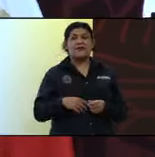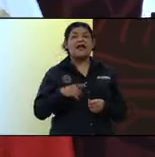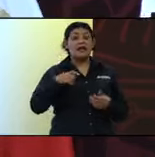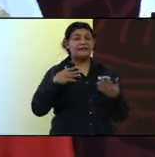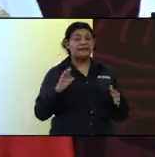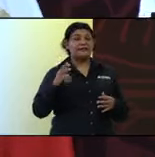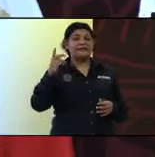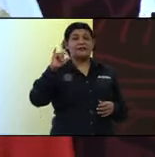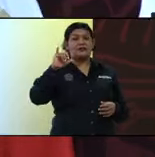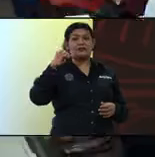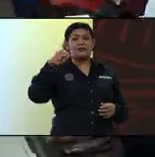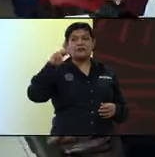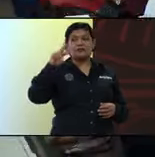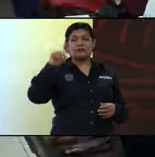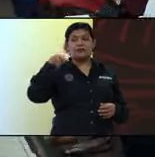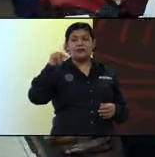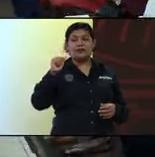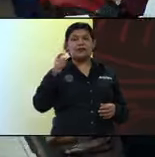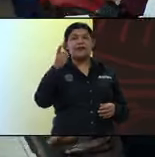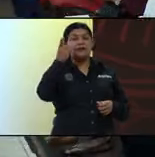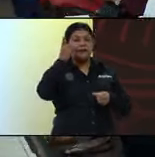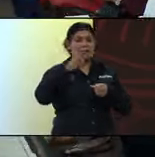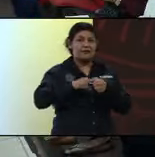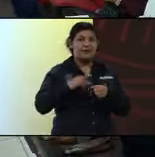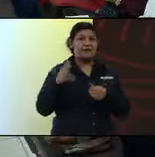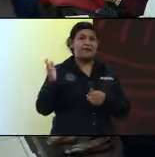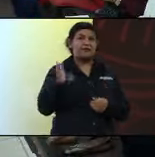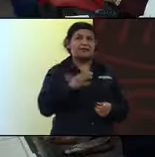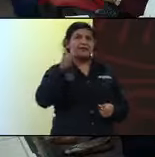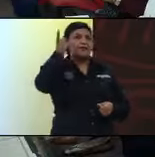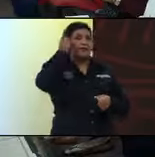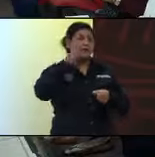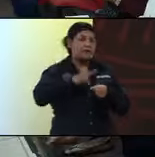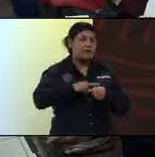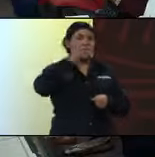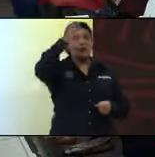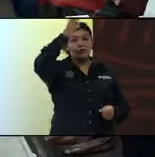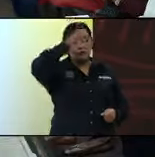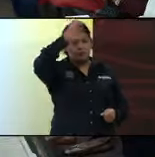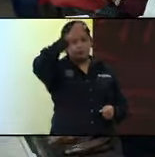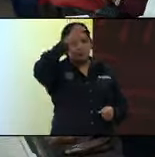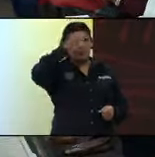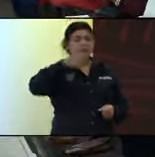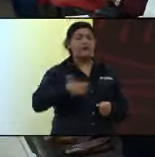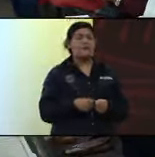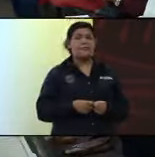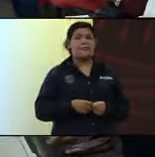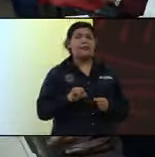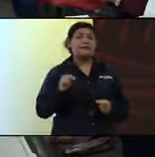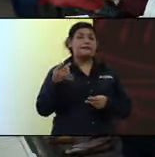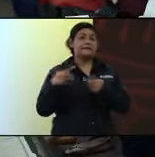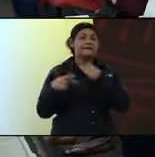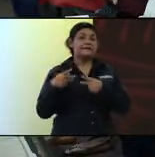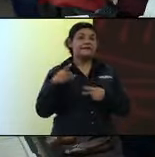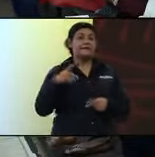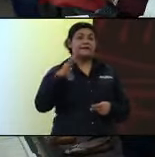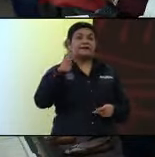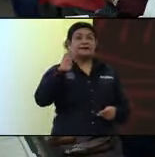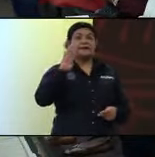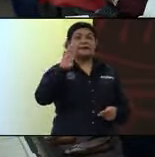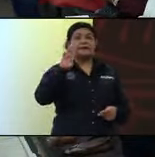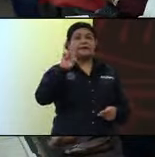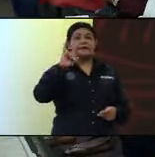bien, tenemos también aquí a los directores, la Contralora, Directora de Protección Civil, Cultura, aquí va llegando la regidora Britania